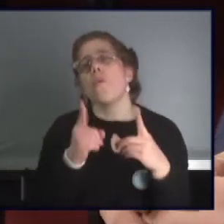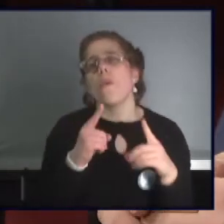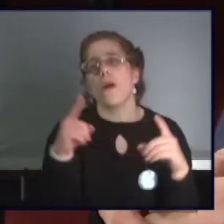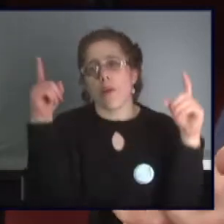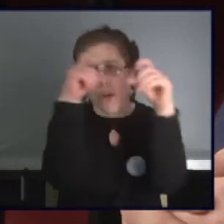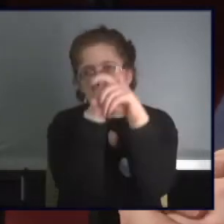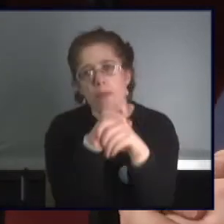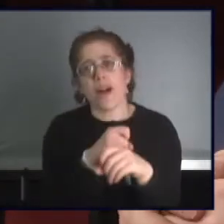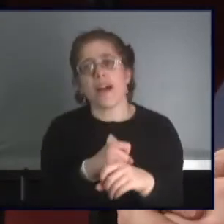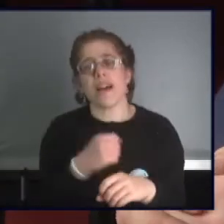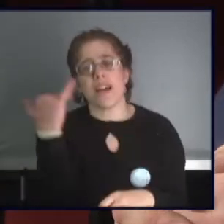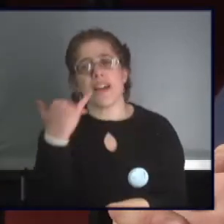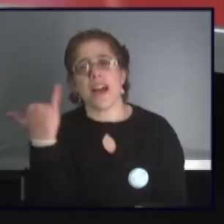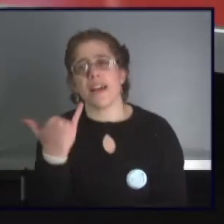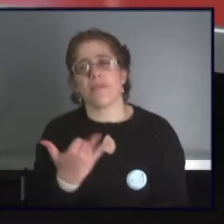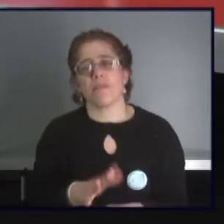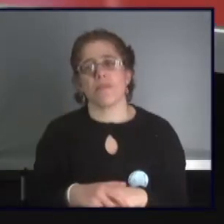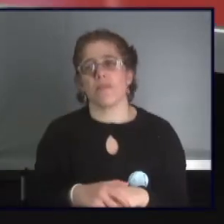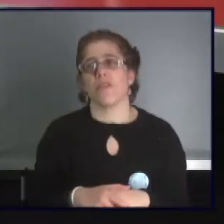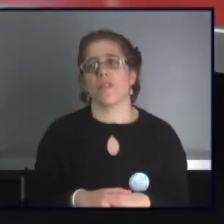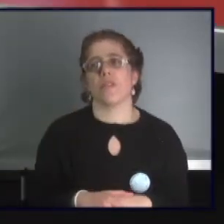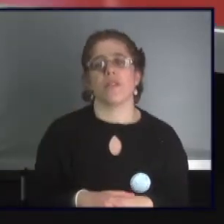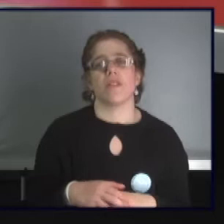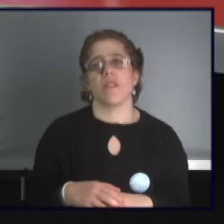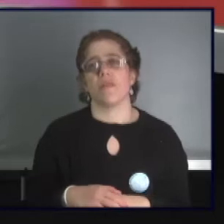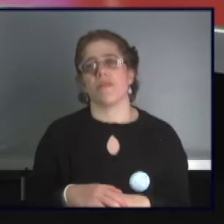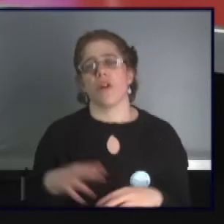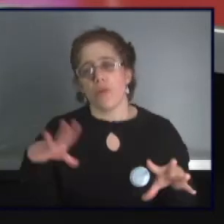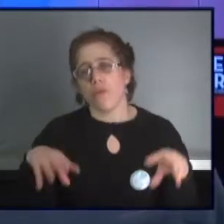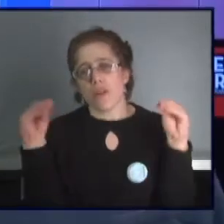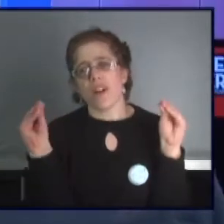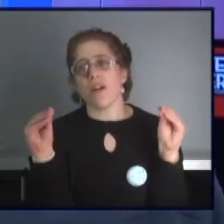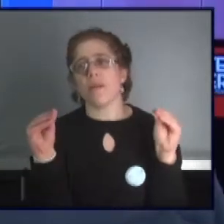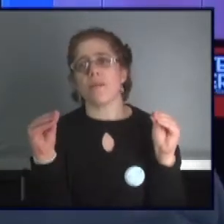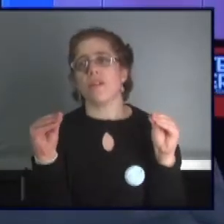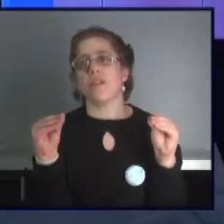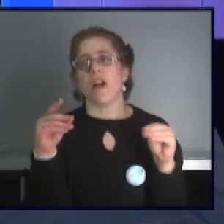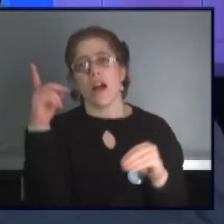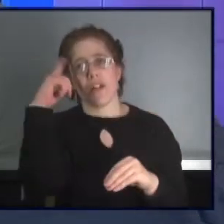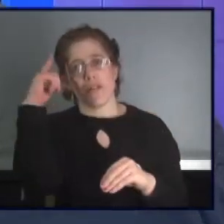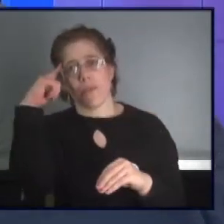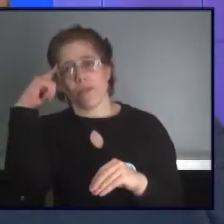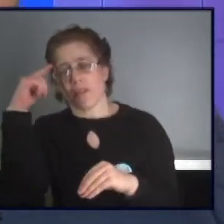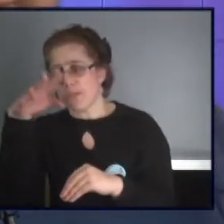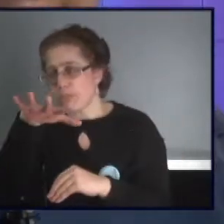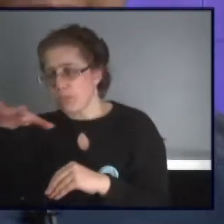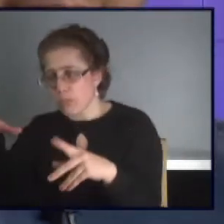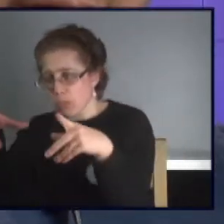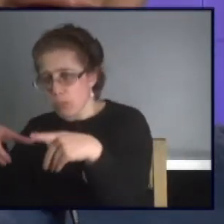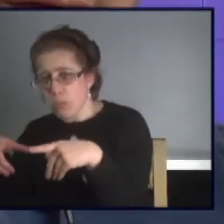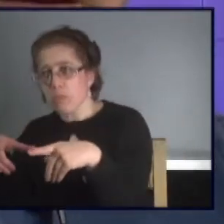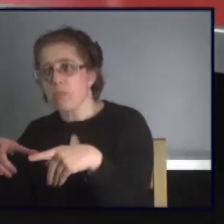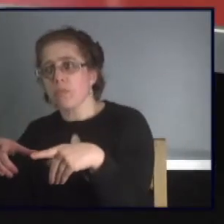que puedes observar si es que las veces no desde ya que luján salvo que pensemos que una isla está